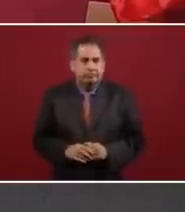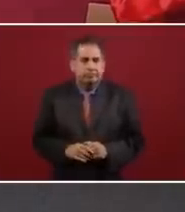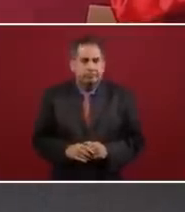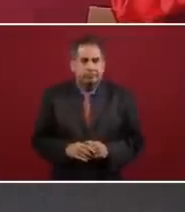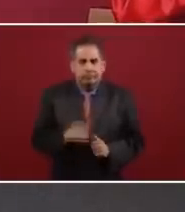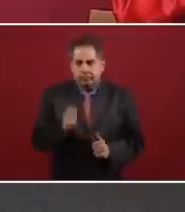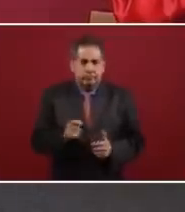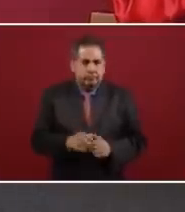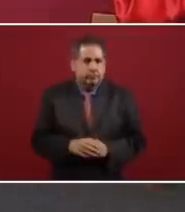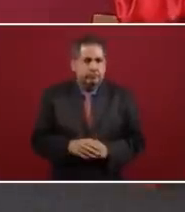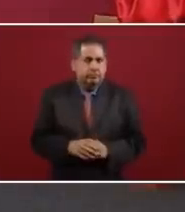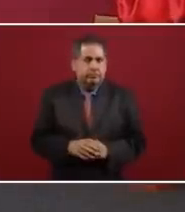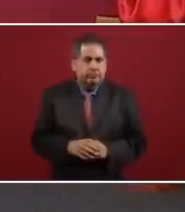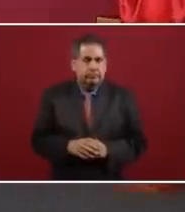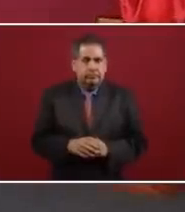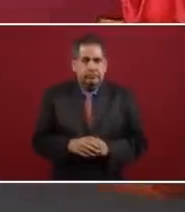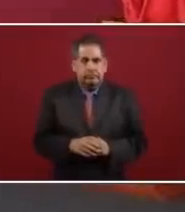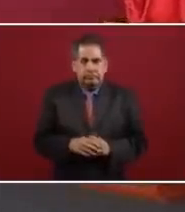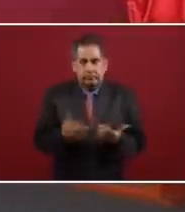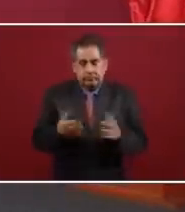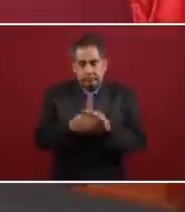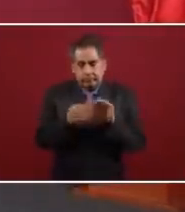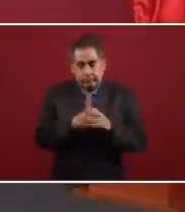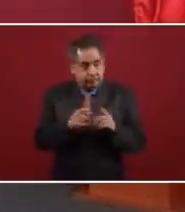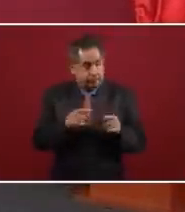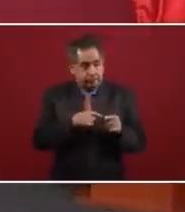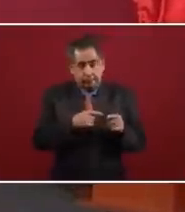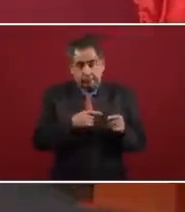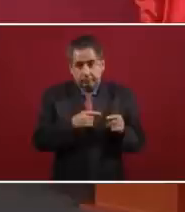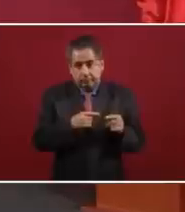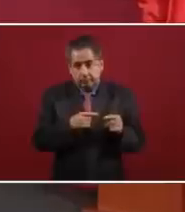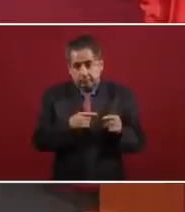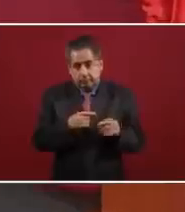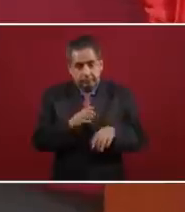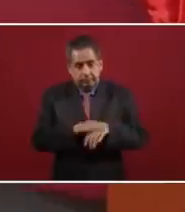o sea a ver te traigo